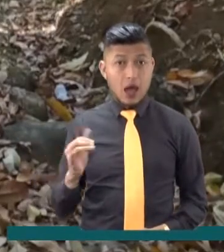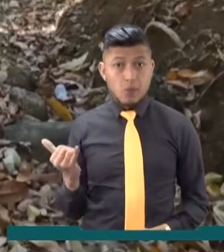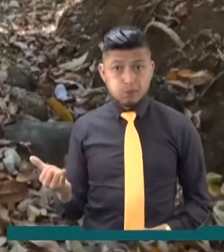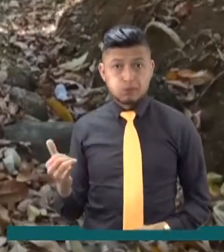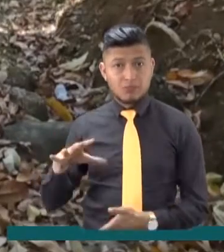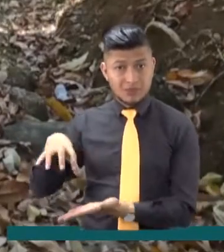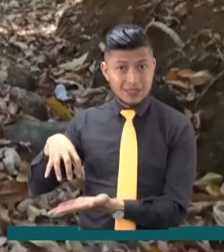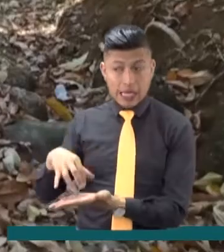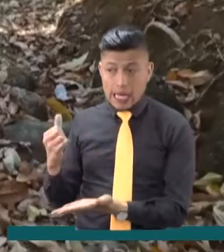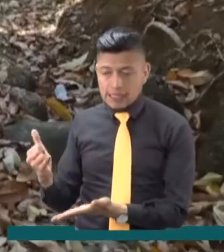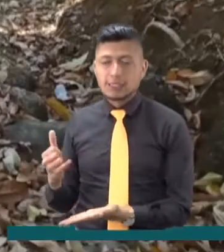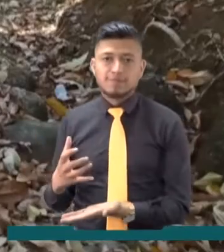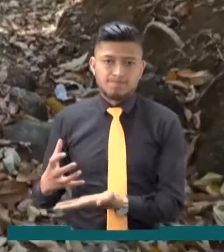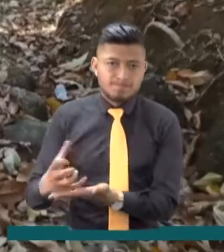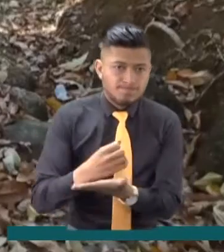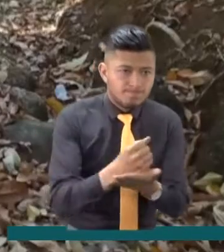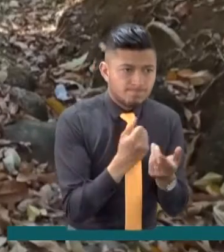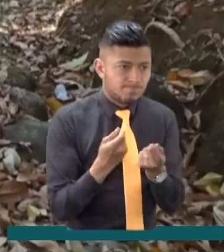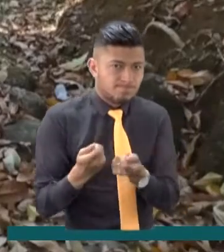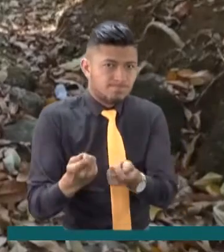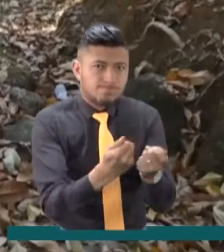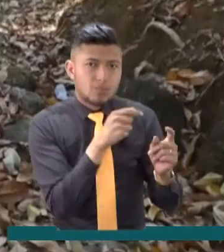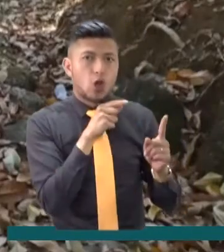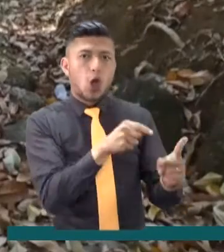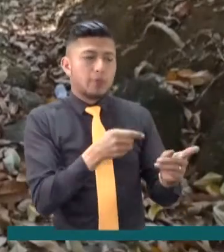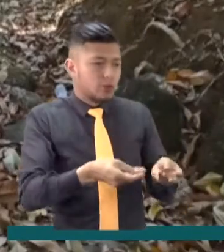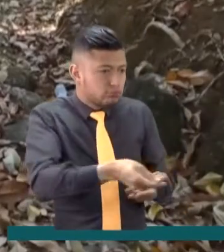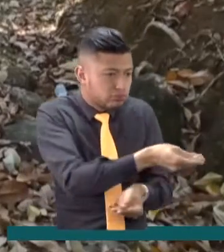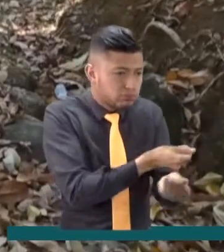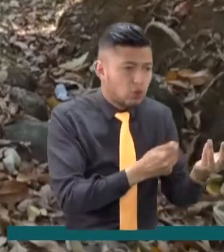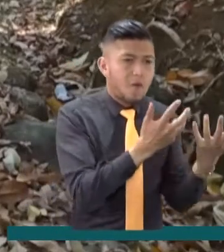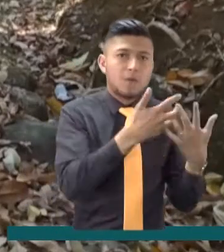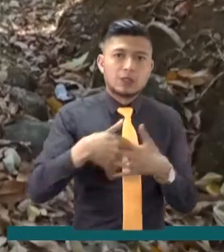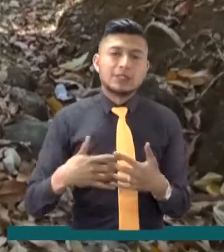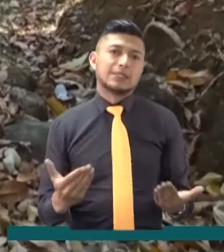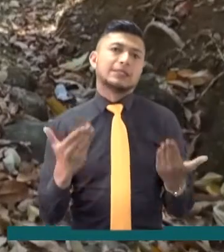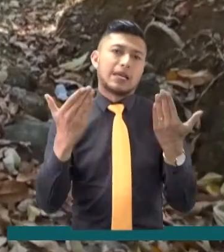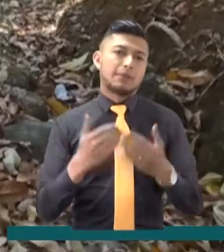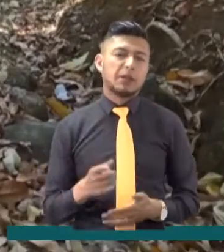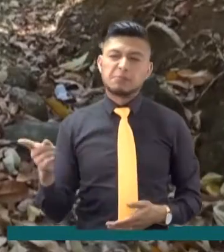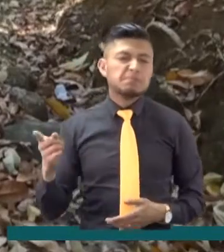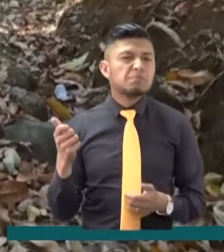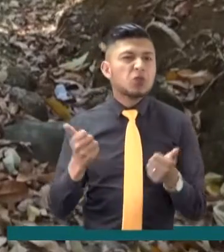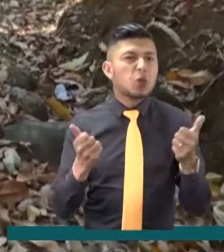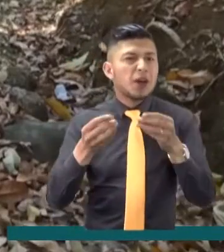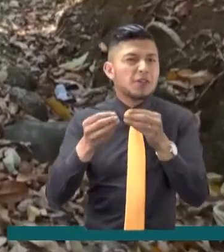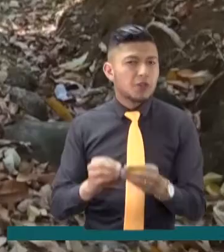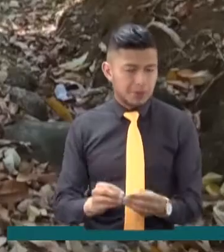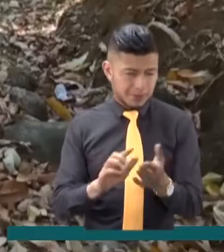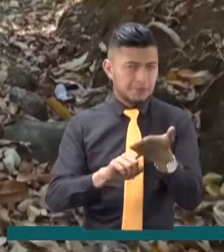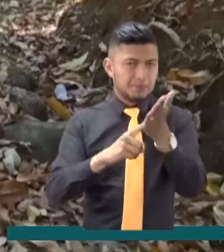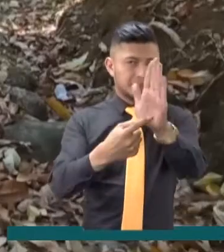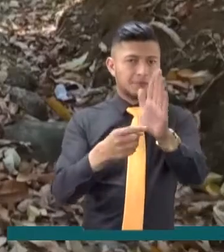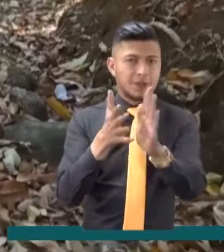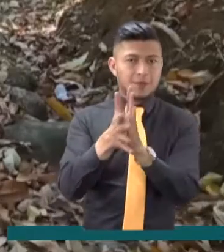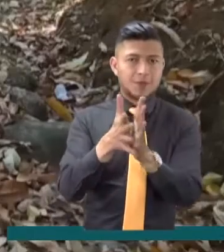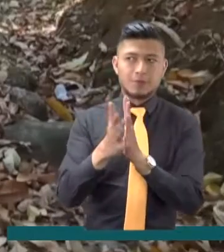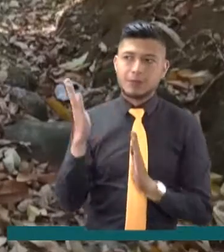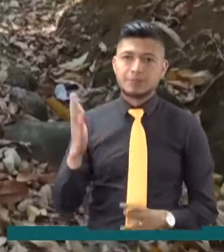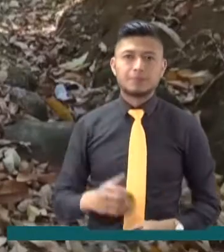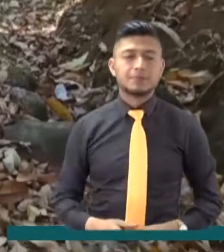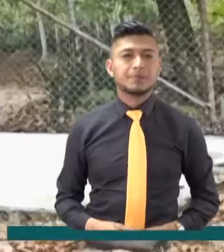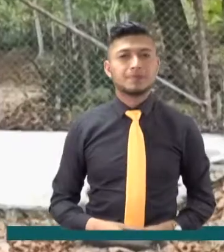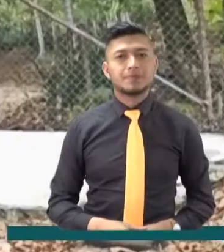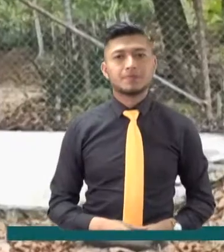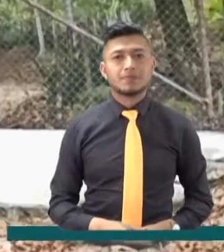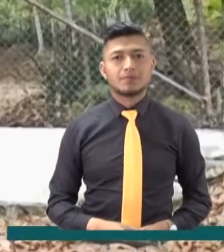bono verde solidario la recolección de recursos económicos para solventar su funcionamiento. ¿En qué consiste? Veamos el siguiente